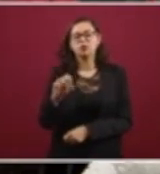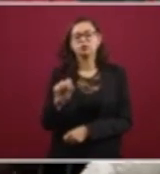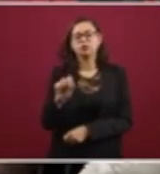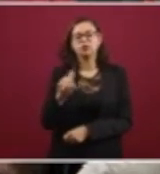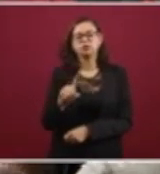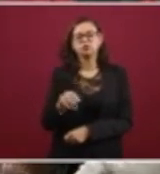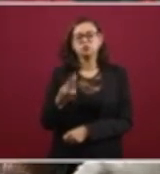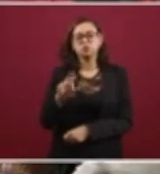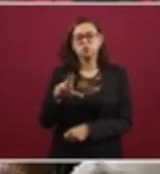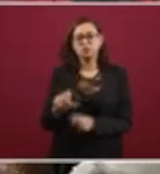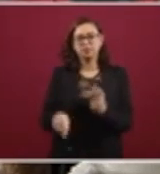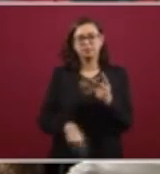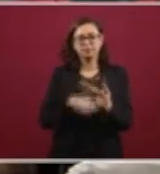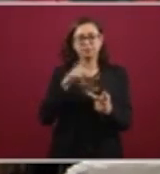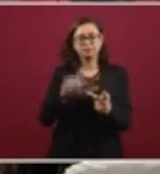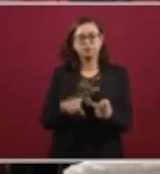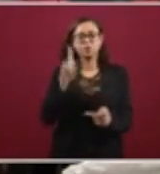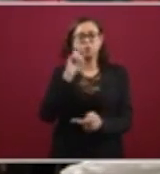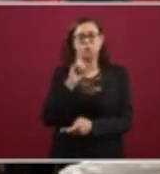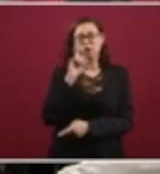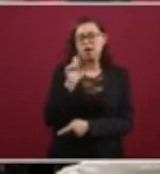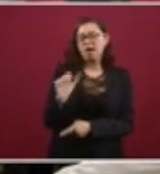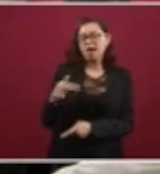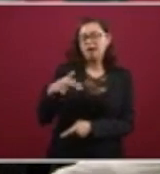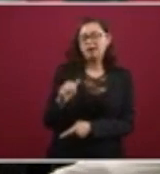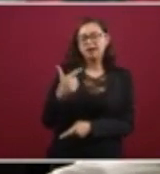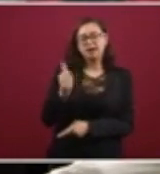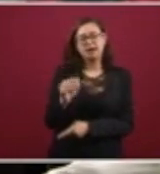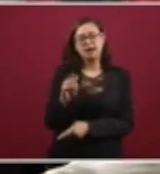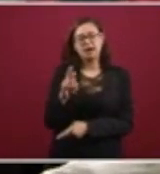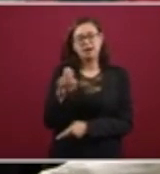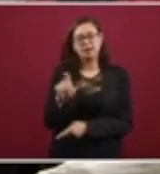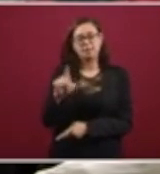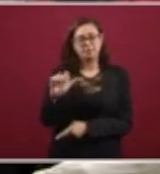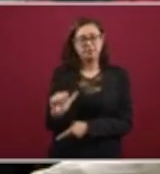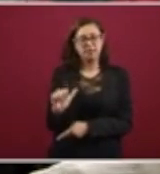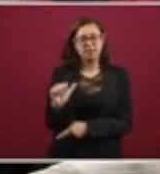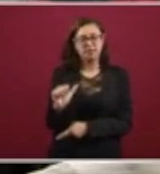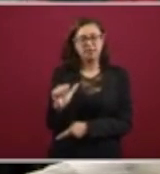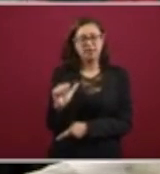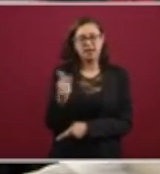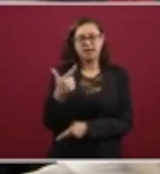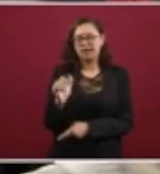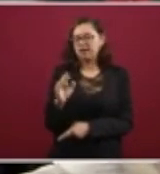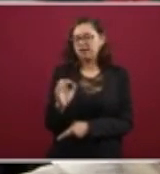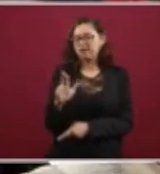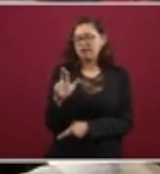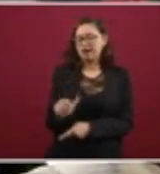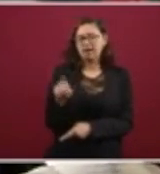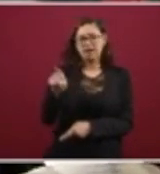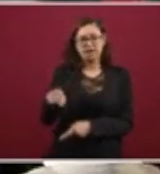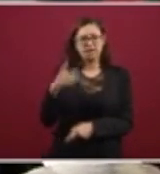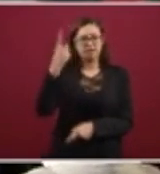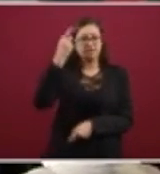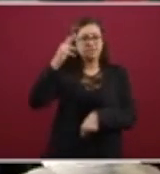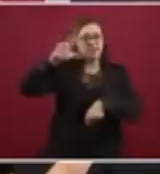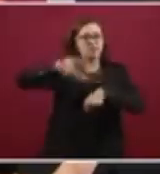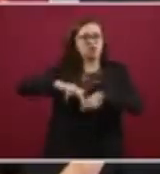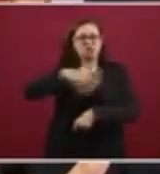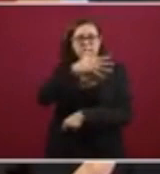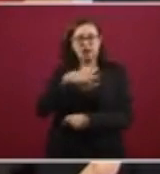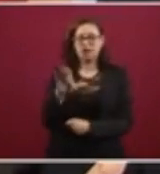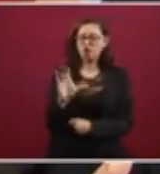Ana Gabriela Guevara, directora general de la Comisión de Cultura Física y Deporte,